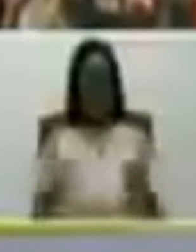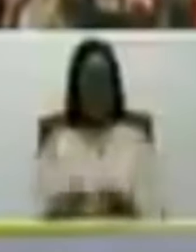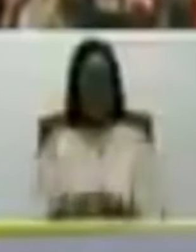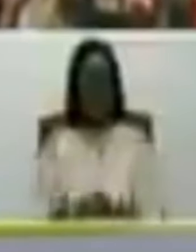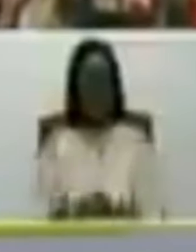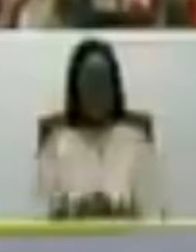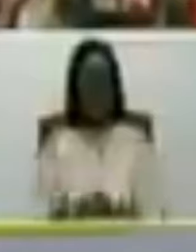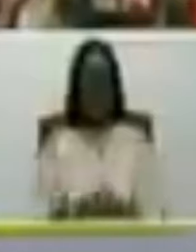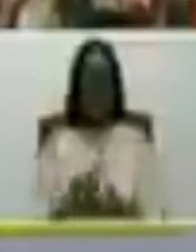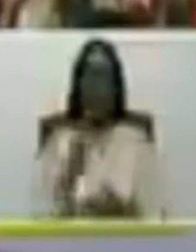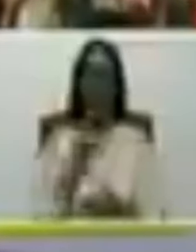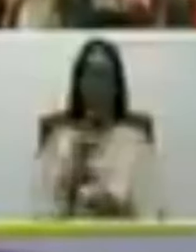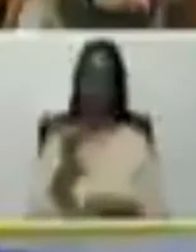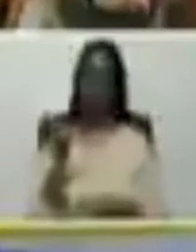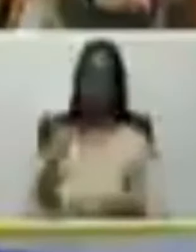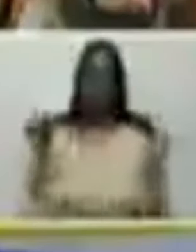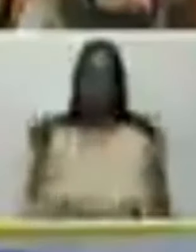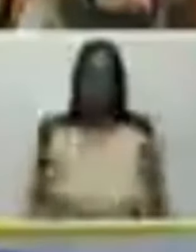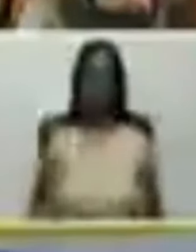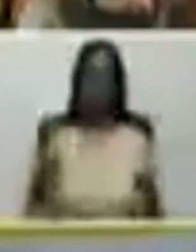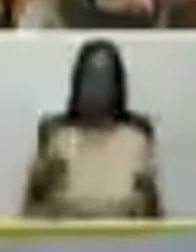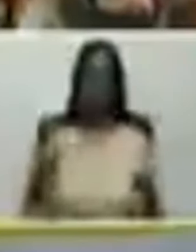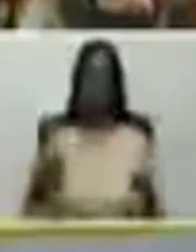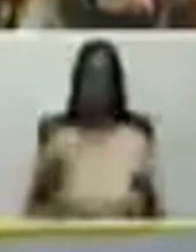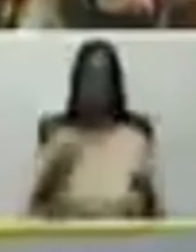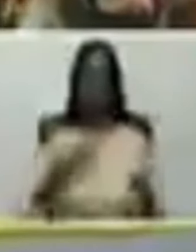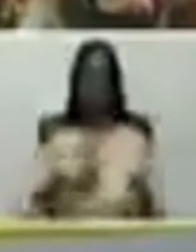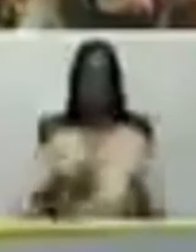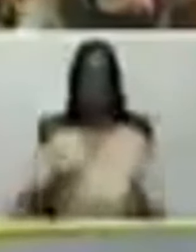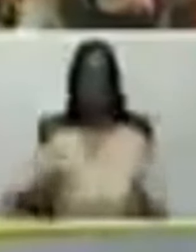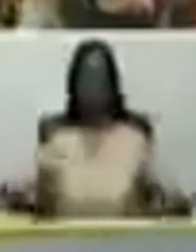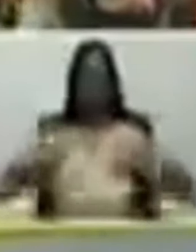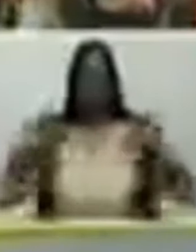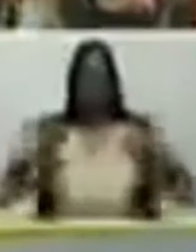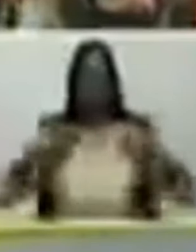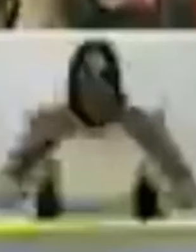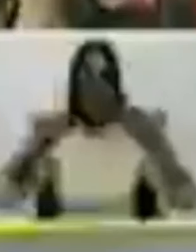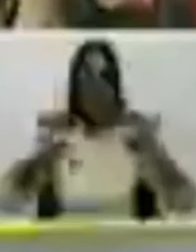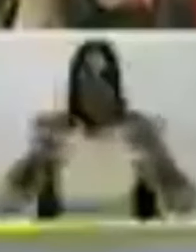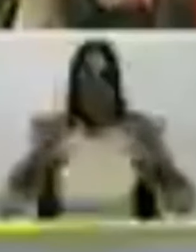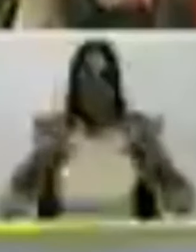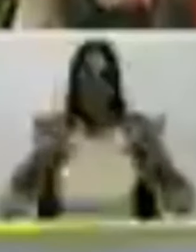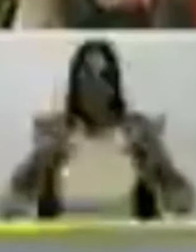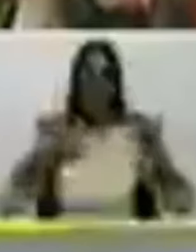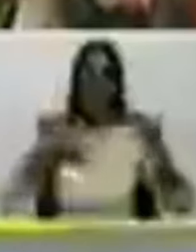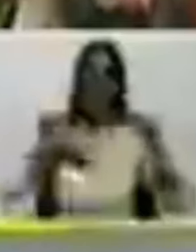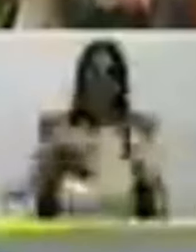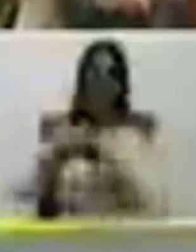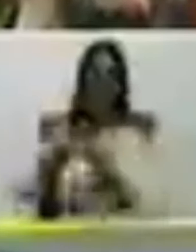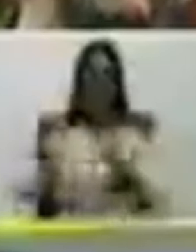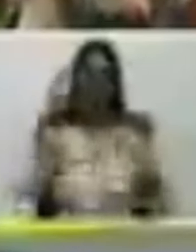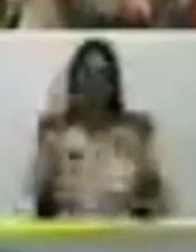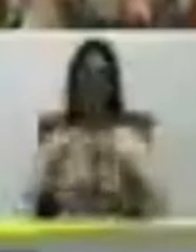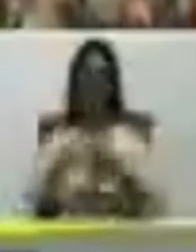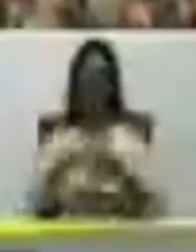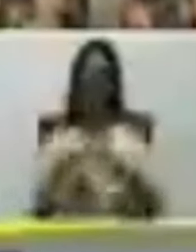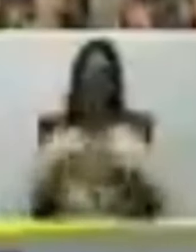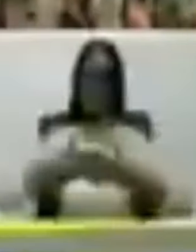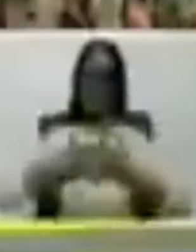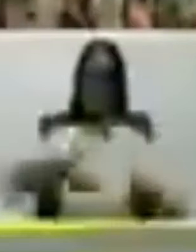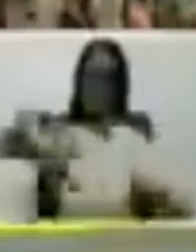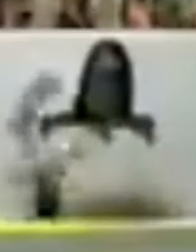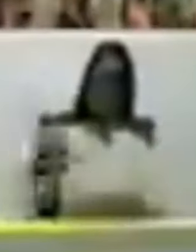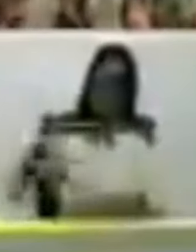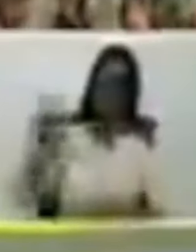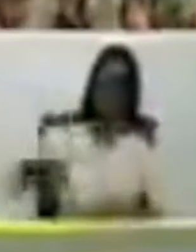Ella, encaramada en un camión vestida con vaqueros, lanzó besos de agradecimiento a sus vertiginosos seguidores.